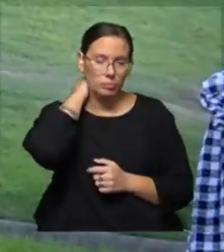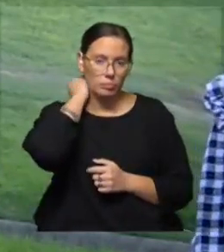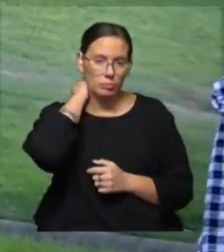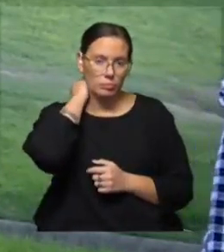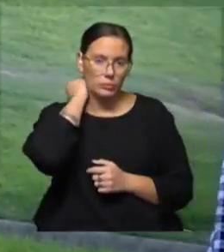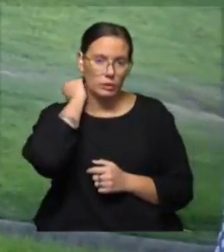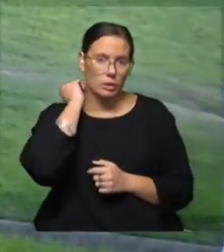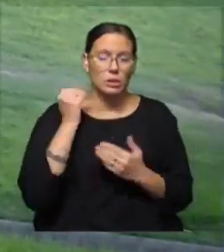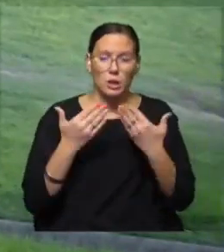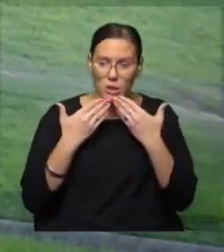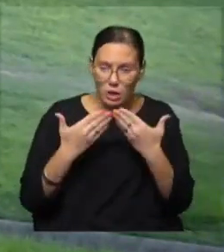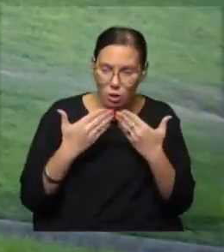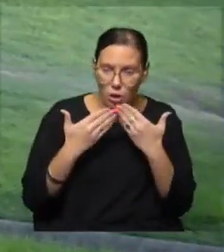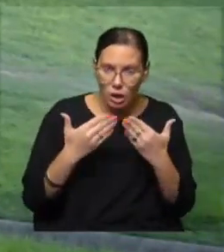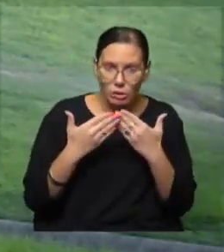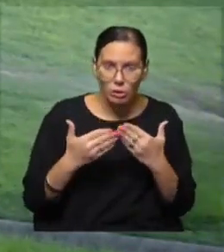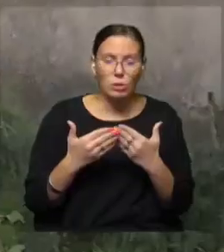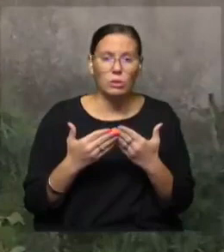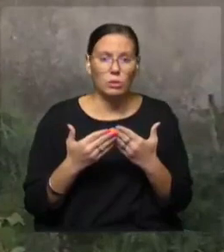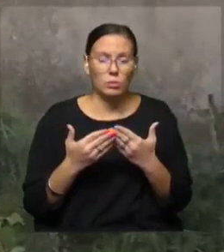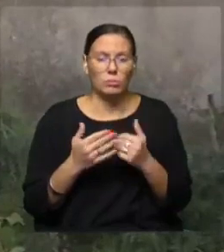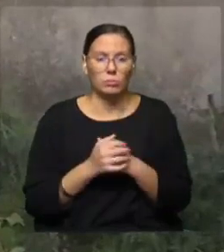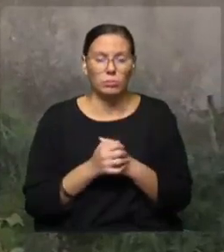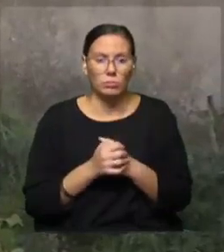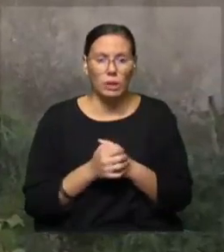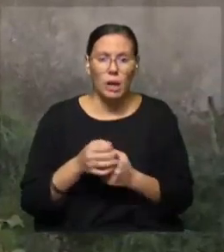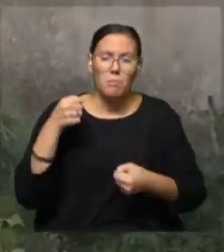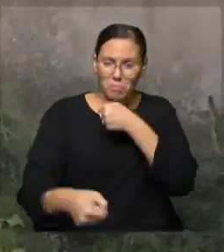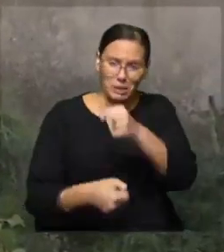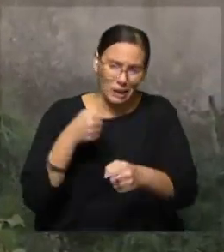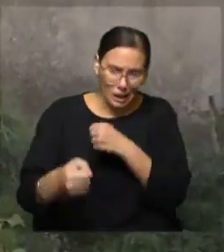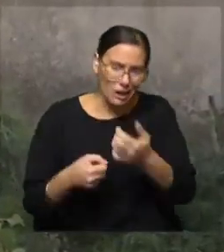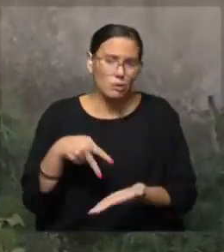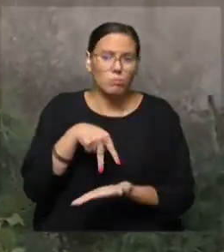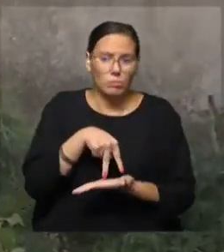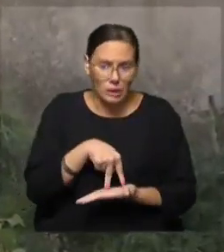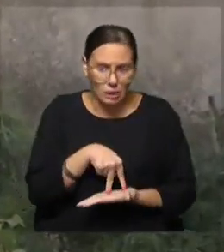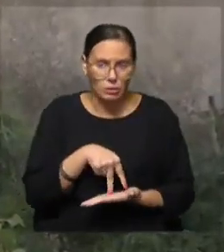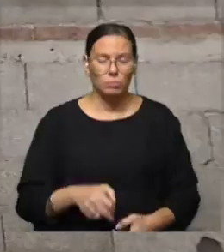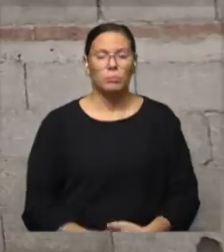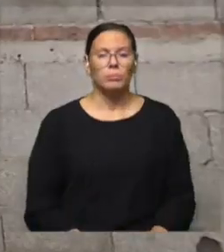Y sí, interrogatorio, ya te digo, plantón, paliza.